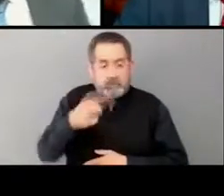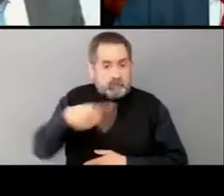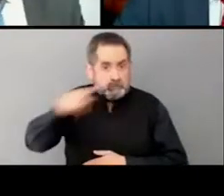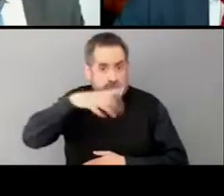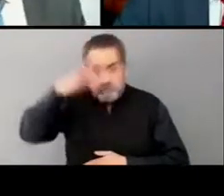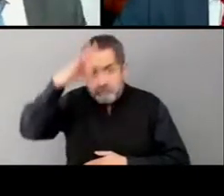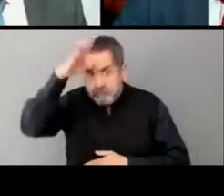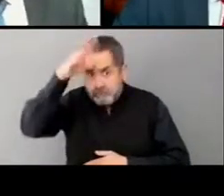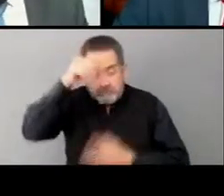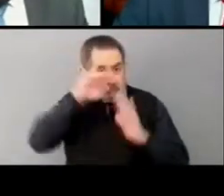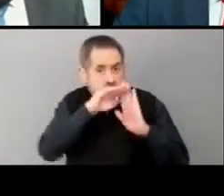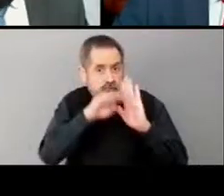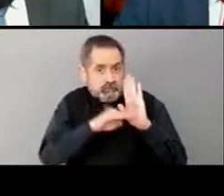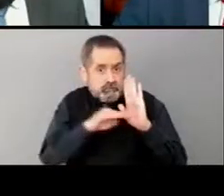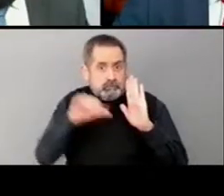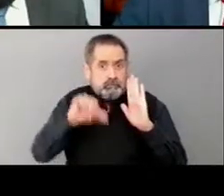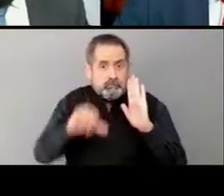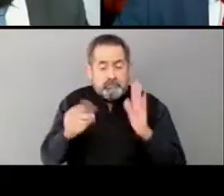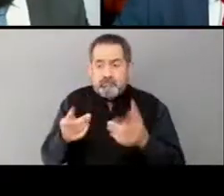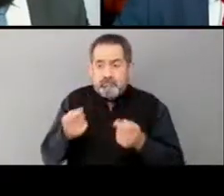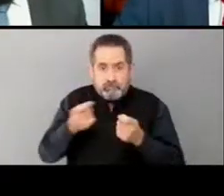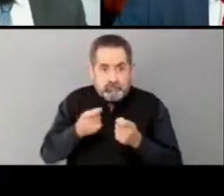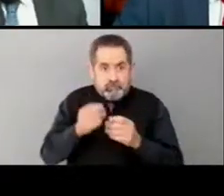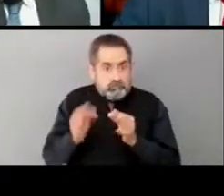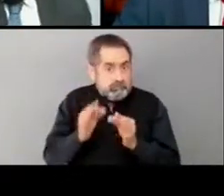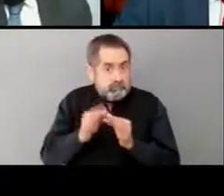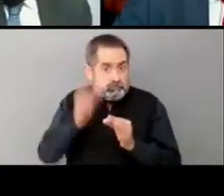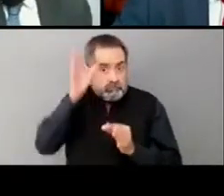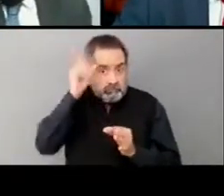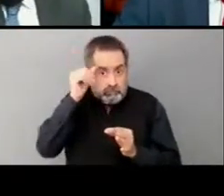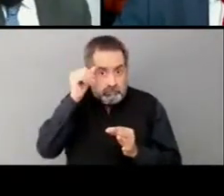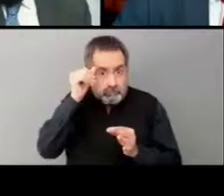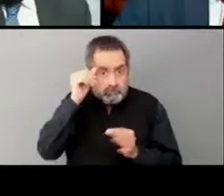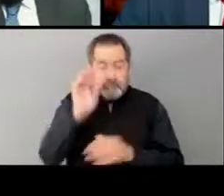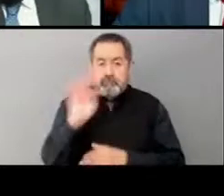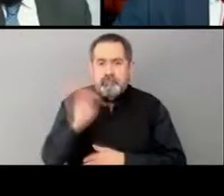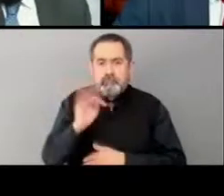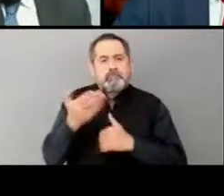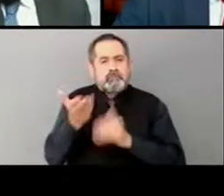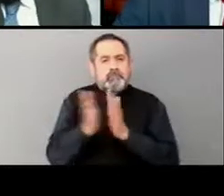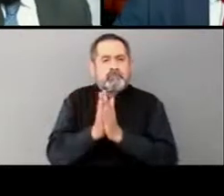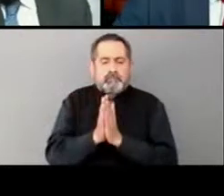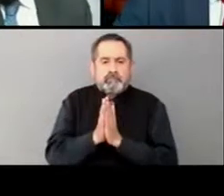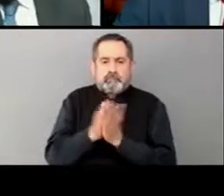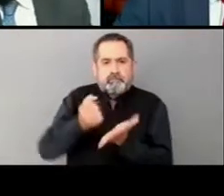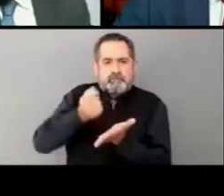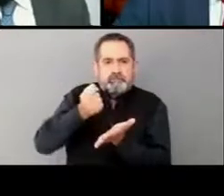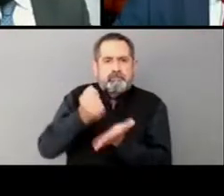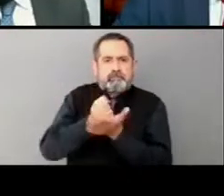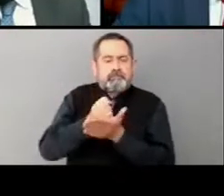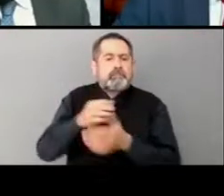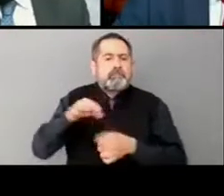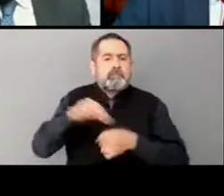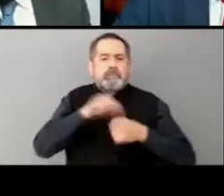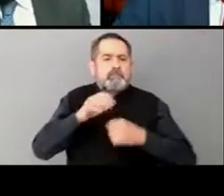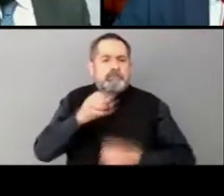con el orden del día que nos acaban de dar cuenta, y si fuera así, les pediría que lo aprobáramos en votación